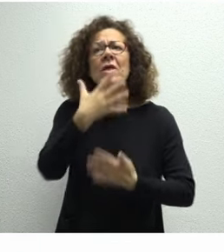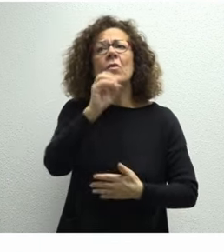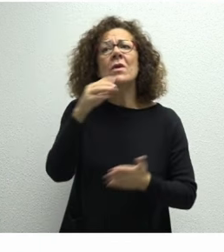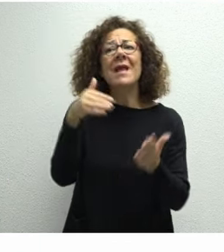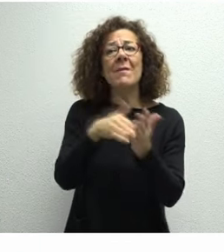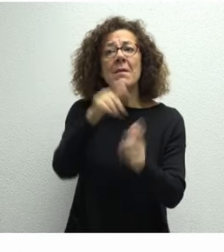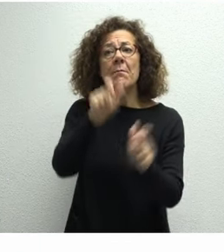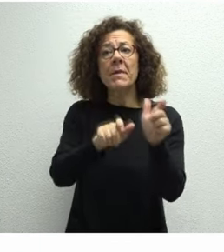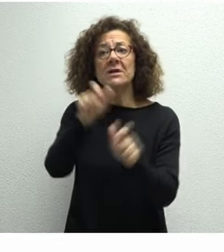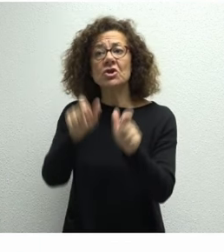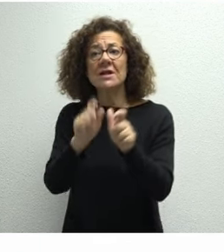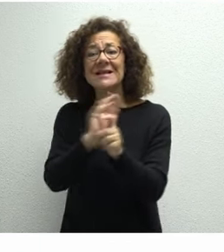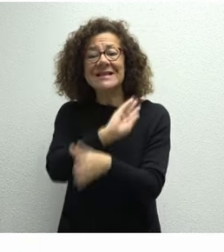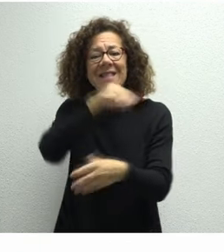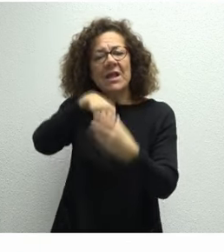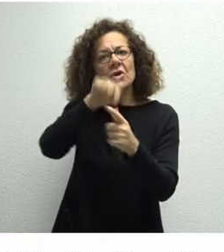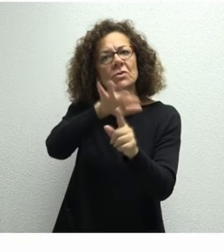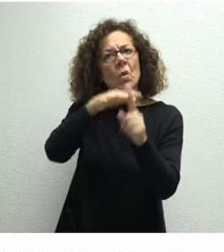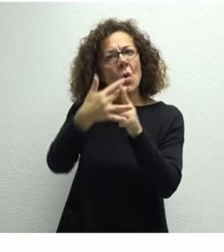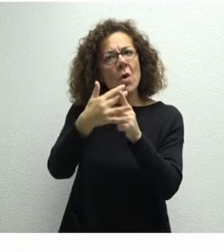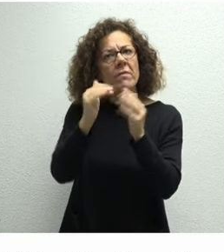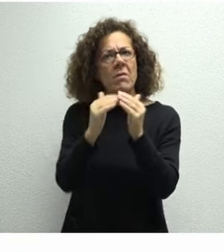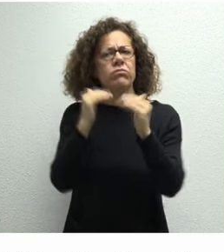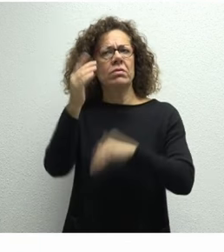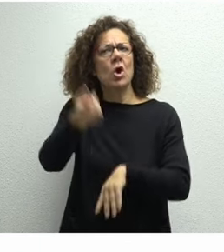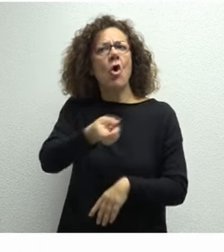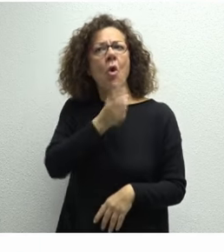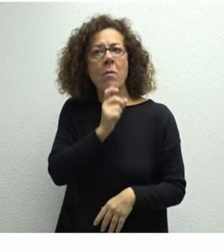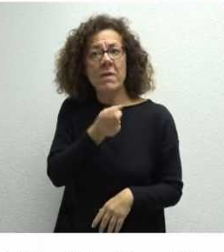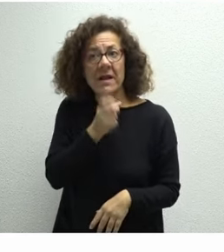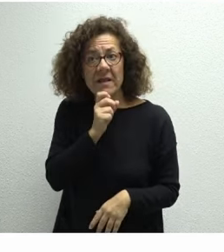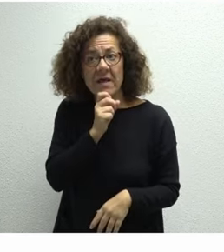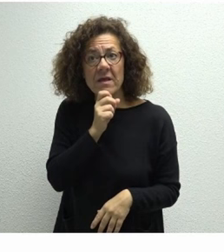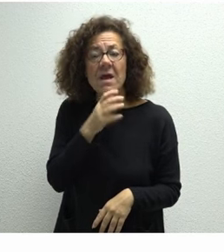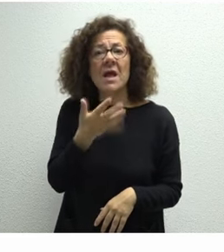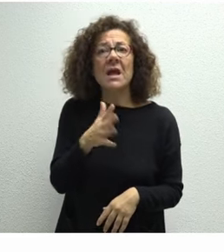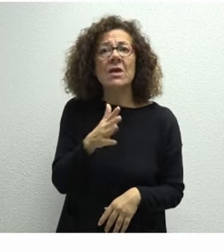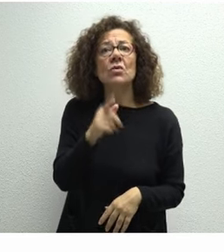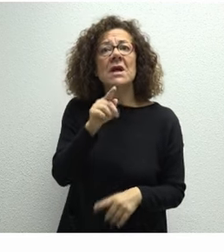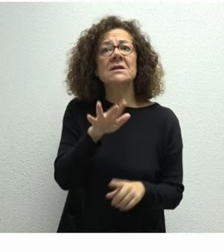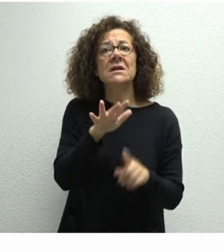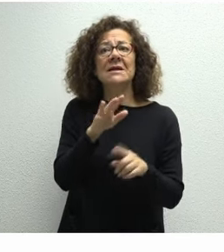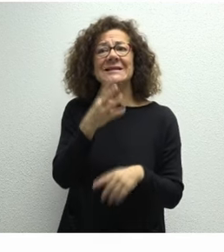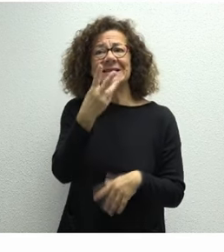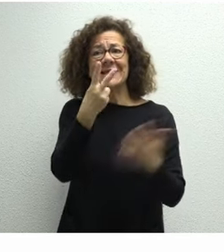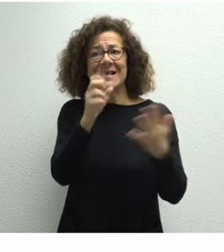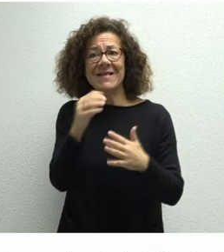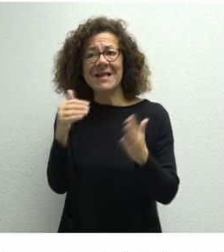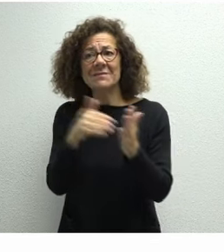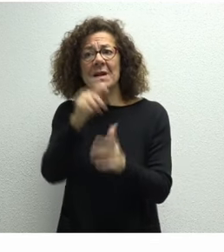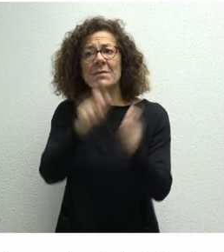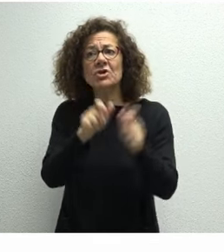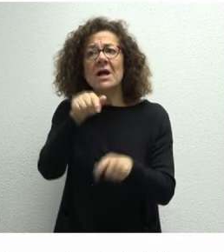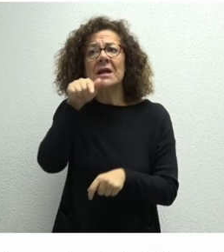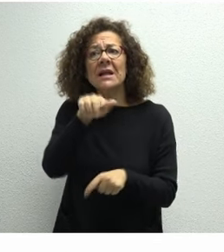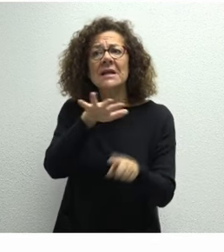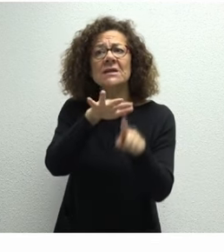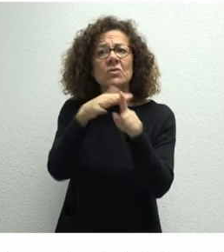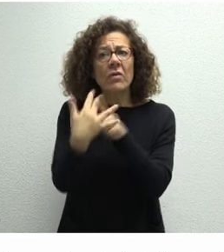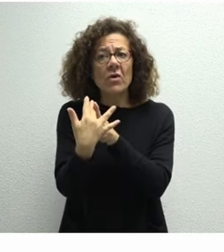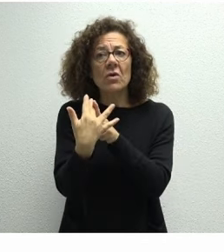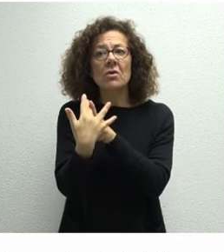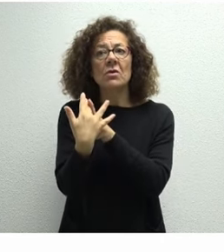ese en esa condición de la elevada complejidad y de unas casi 200,000 personas que estarían en esa condición